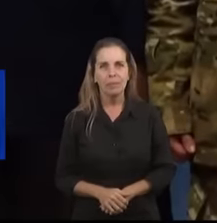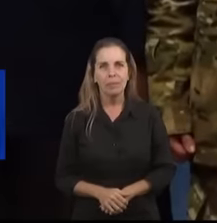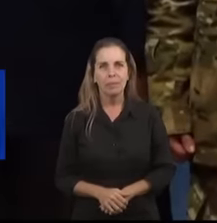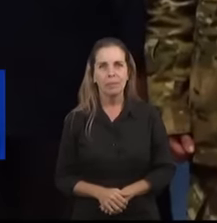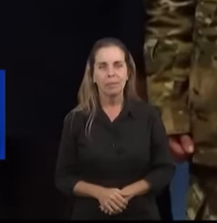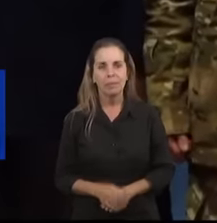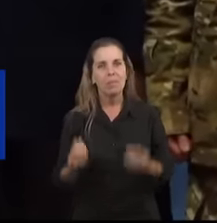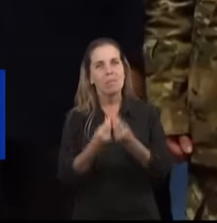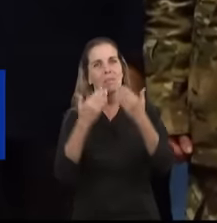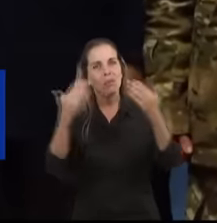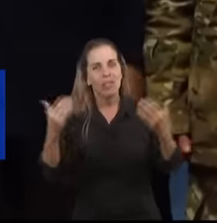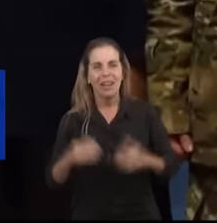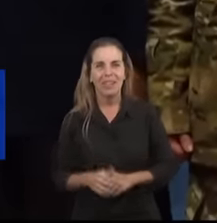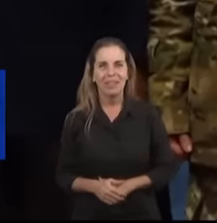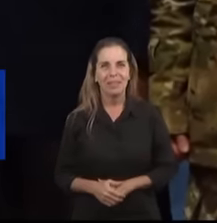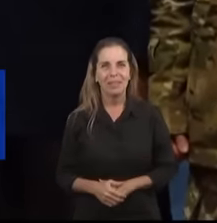Muchas gracias.